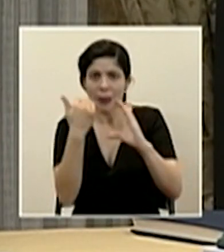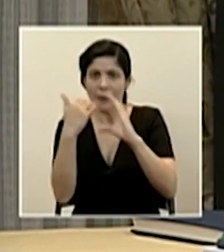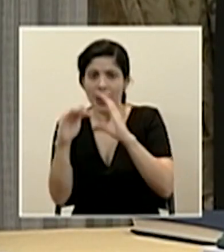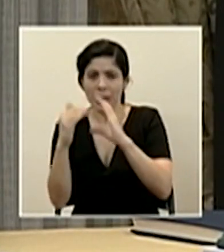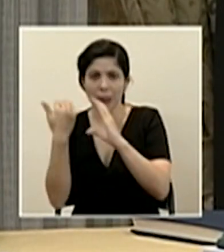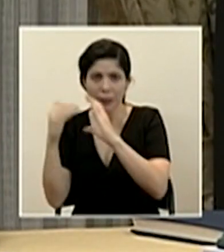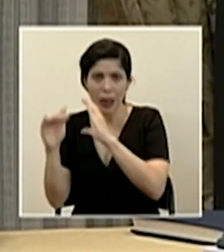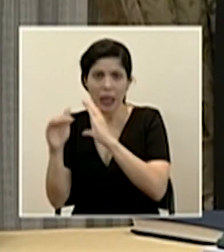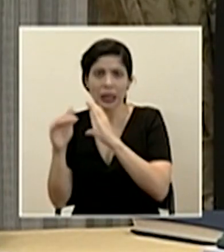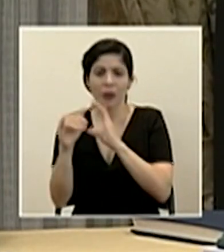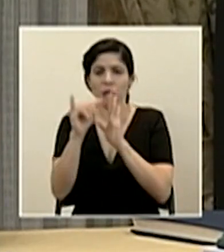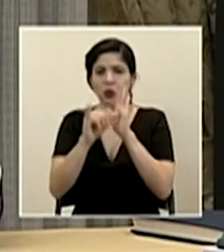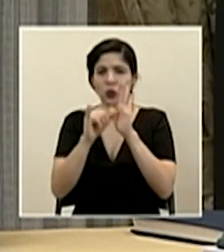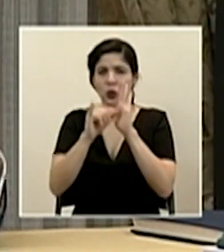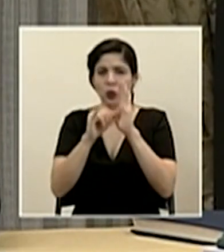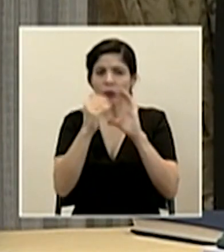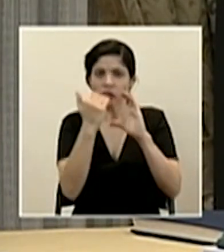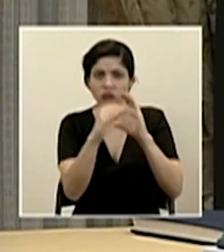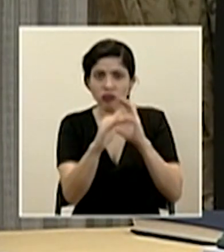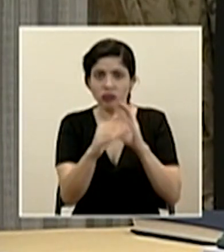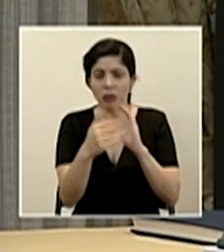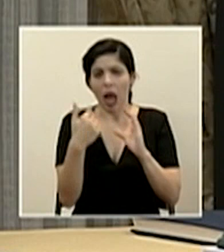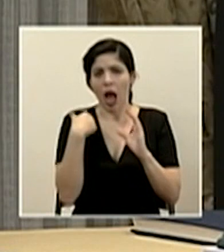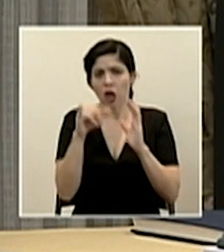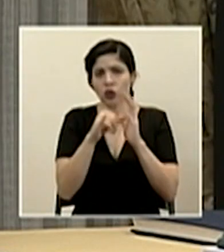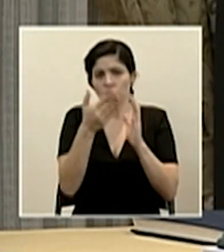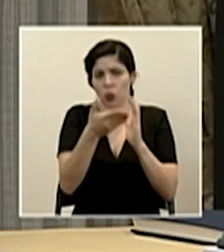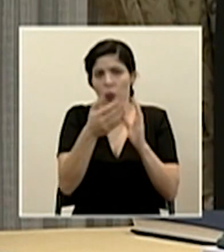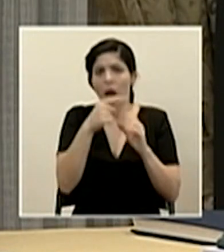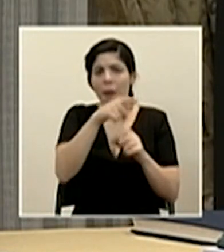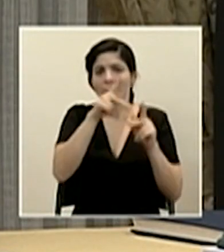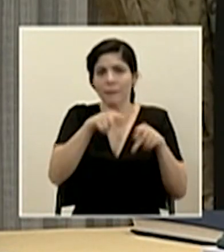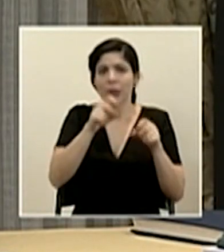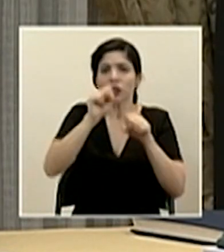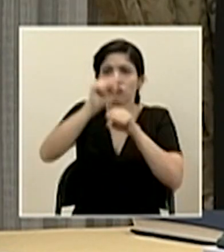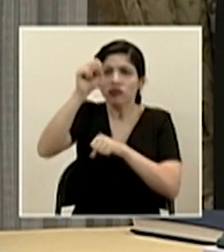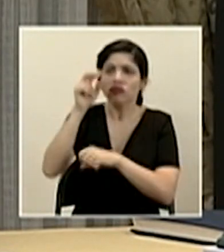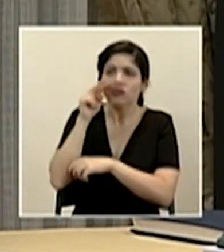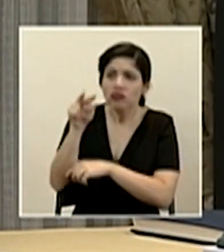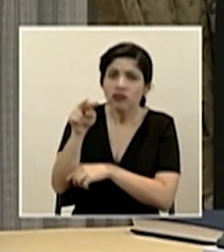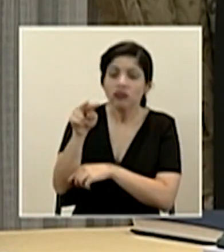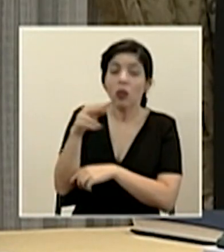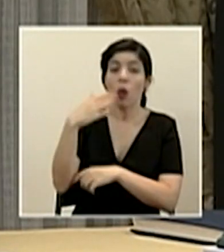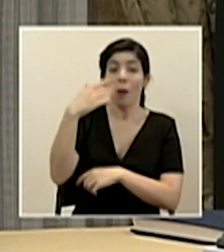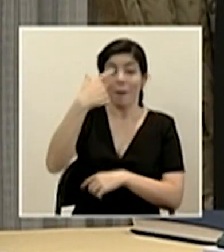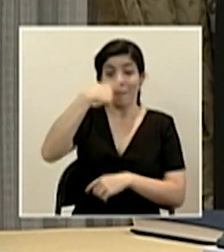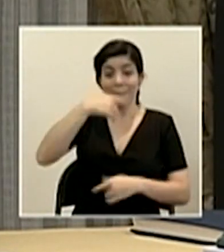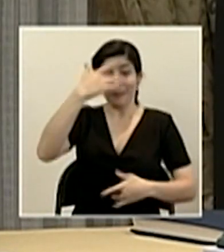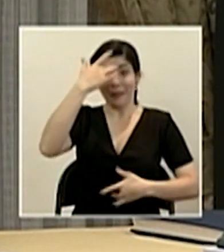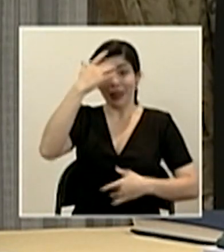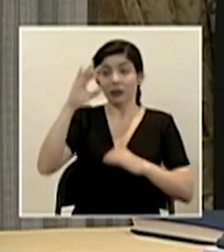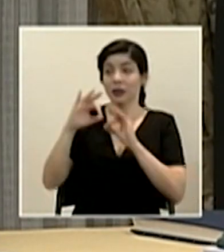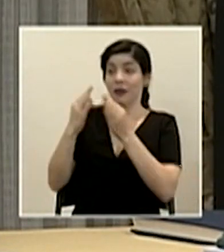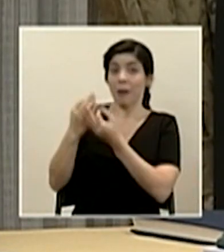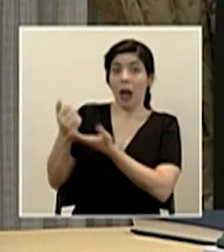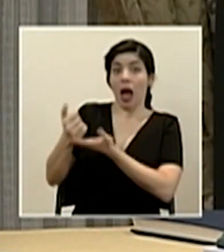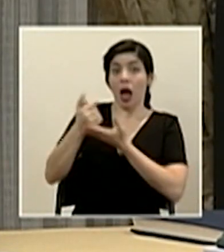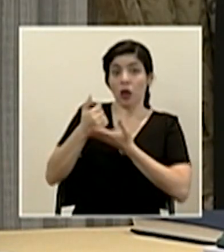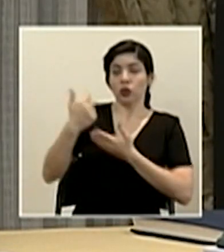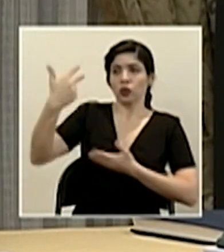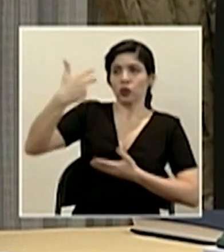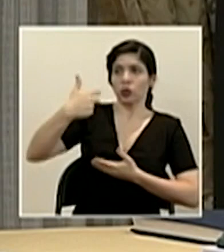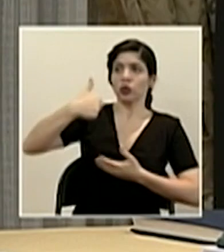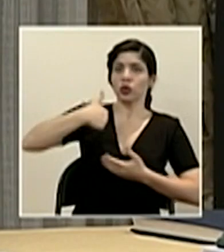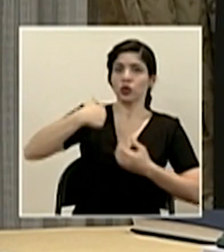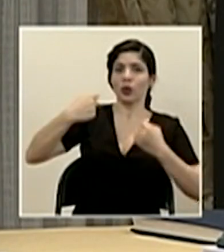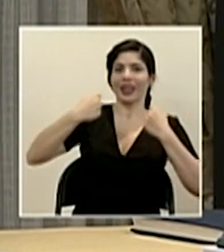por YouTube, o sea, están disponibles en YouTube, y luego los pacientes, sus familiares, graban los